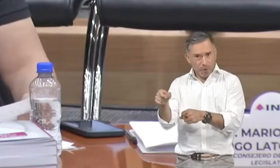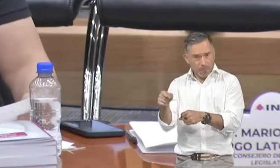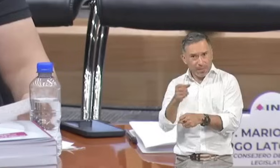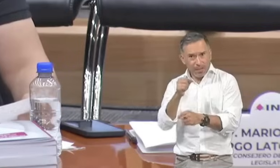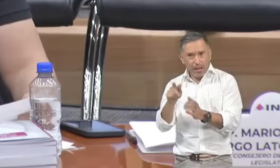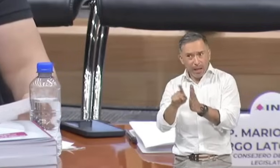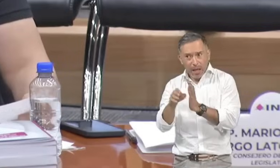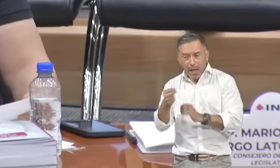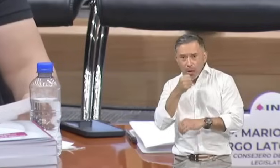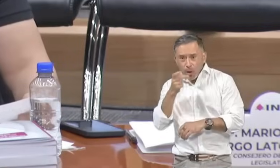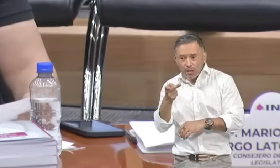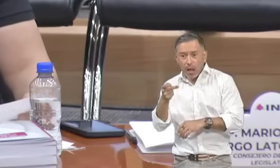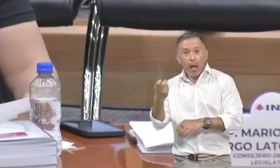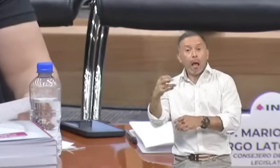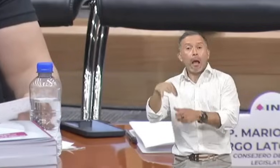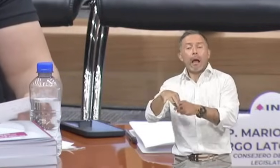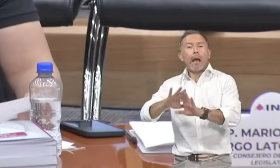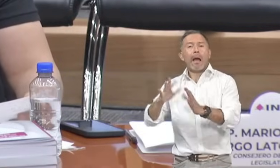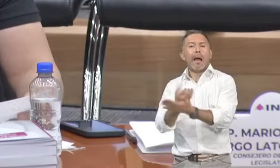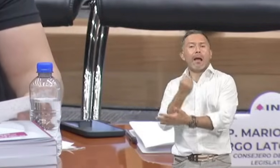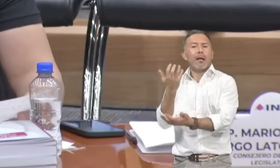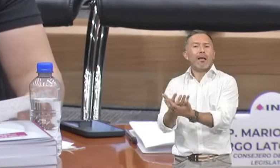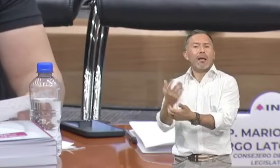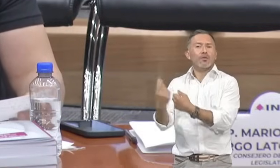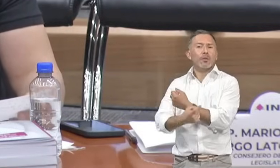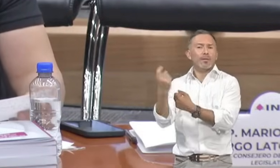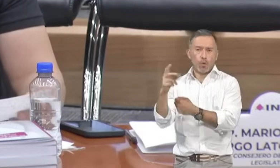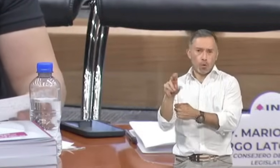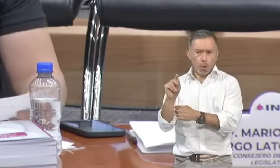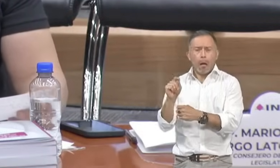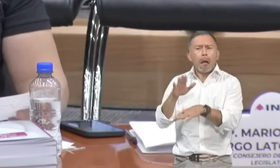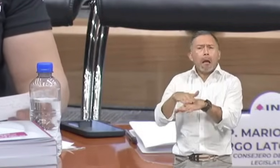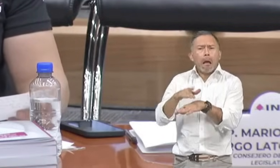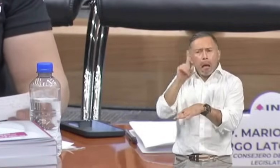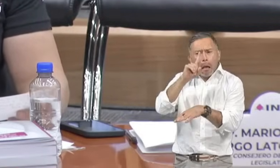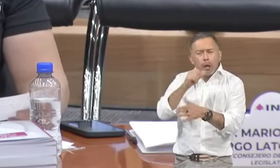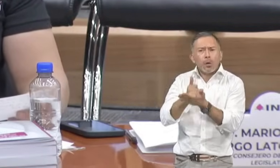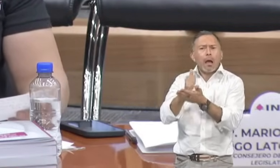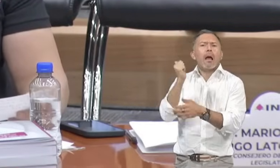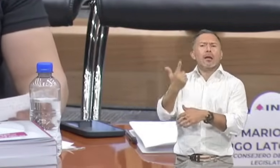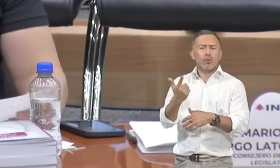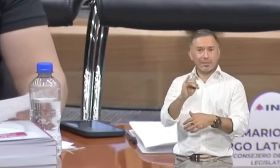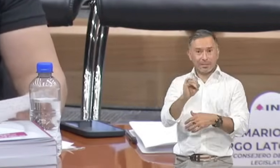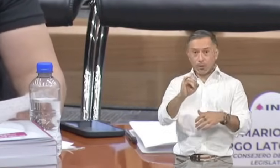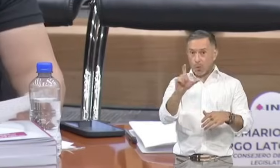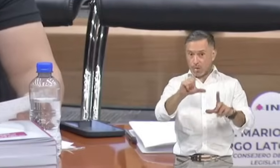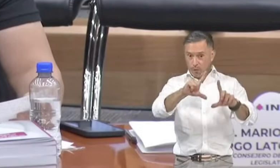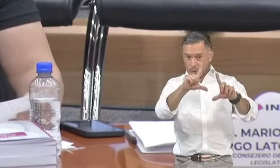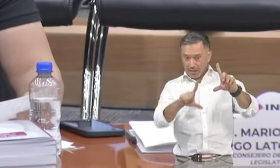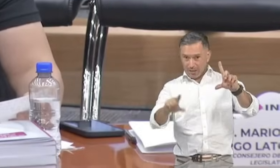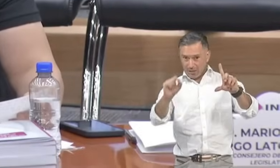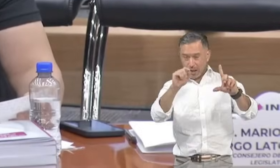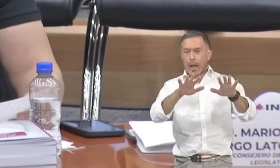influencia, y más cuando se publican algunas de ellas en medios nacionales, las replican a veces en